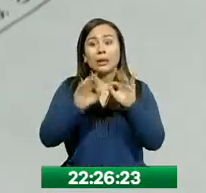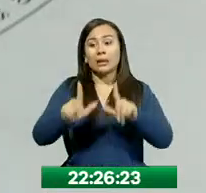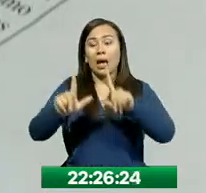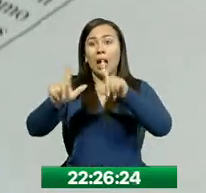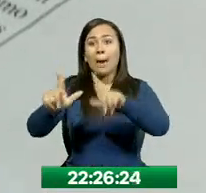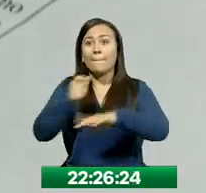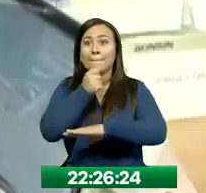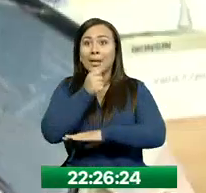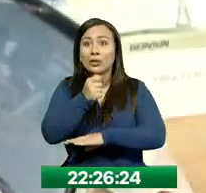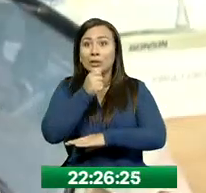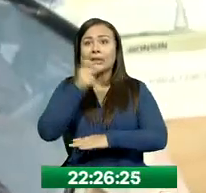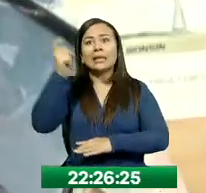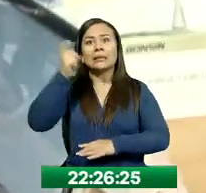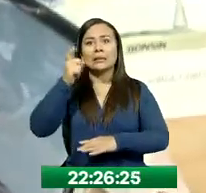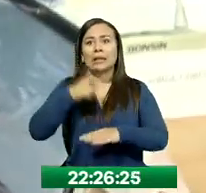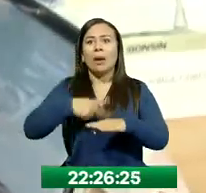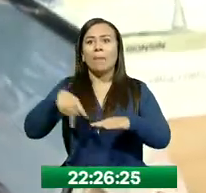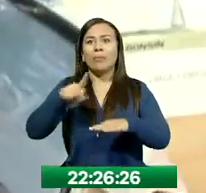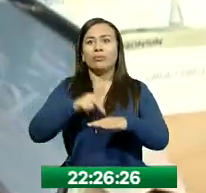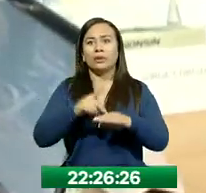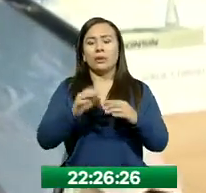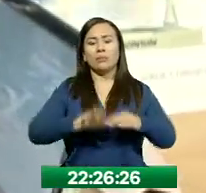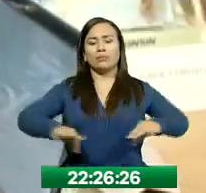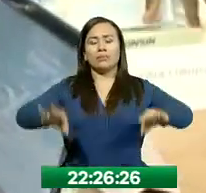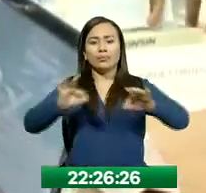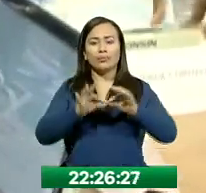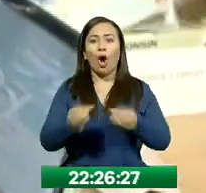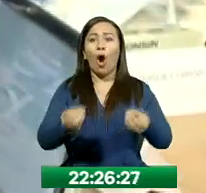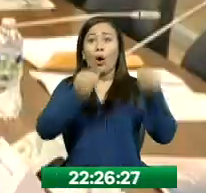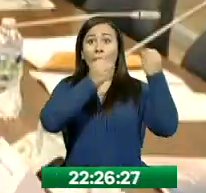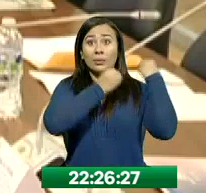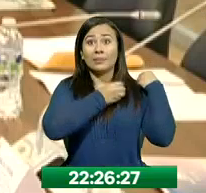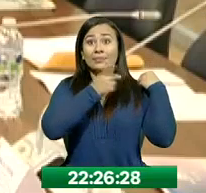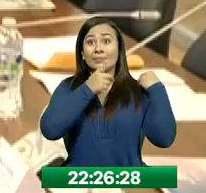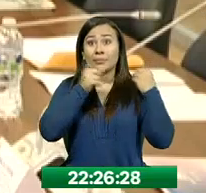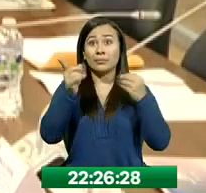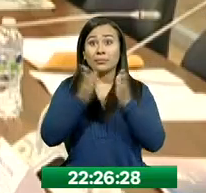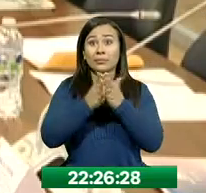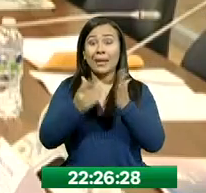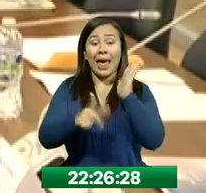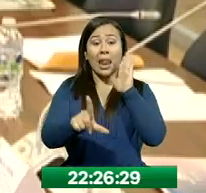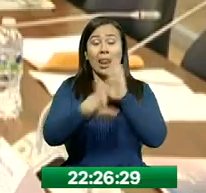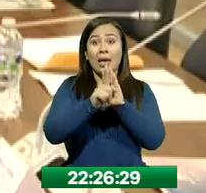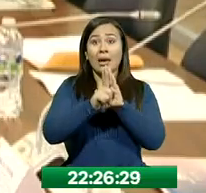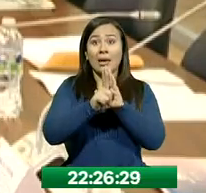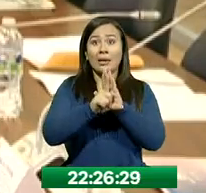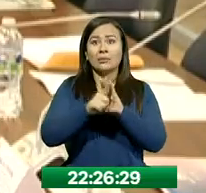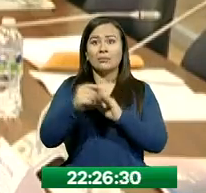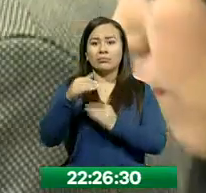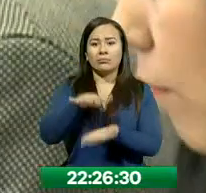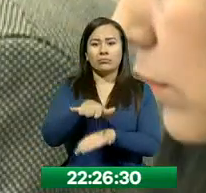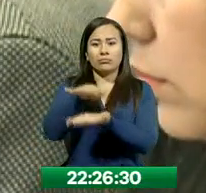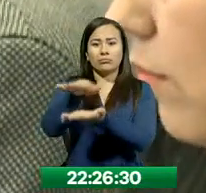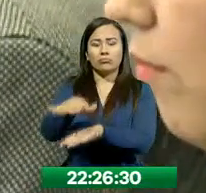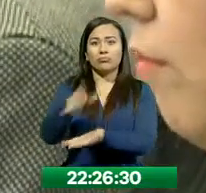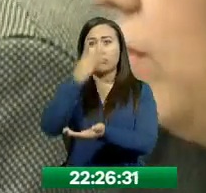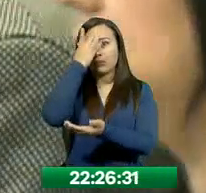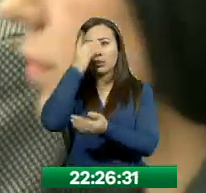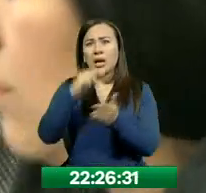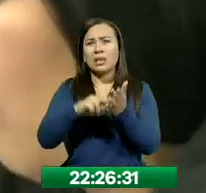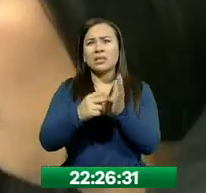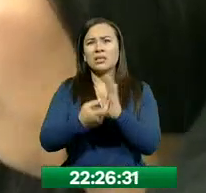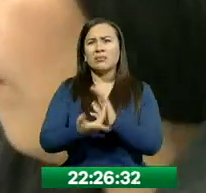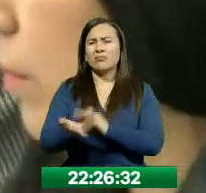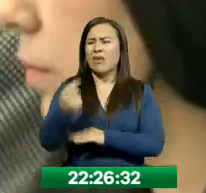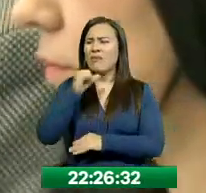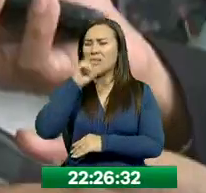decidió además eliminar la obligatoriedad de que los medios de comunicación posean un código deontológico, pues se asegura que eso era